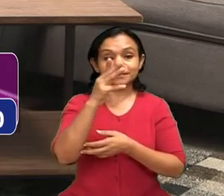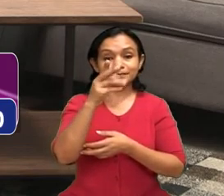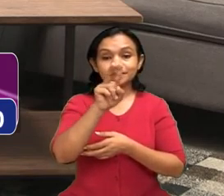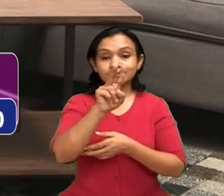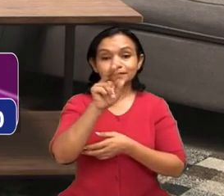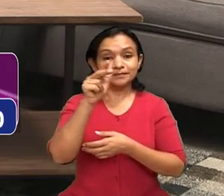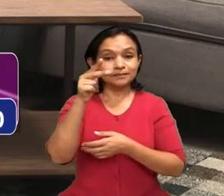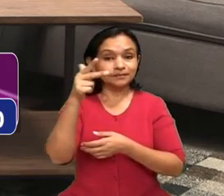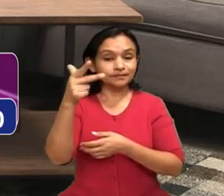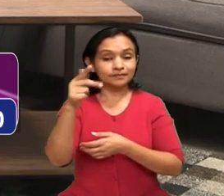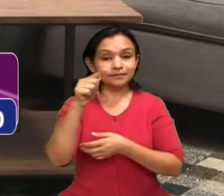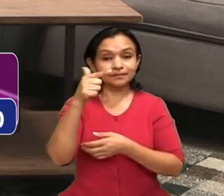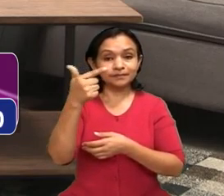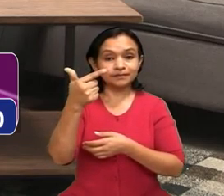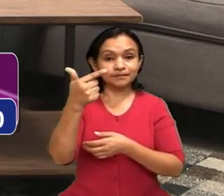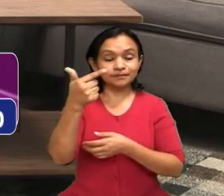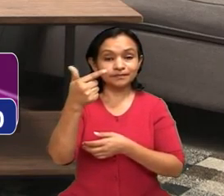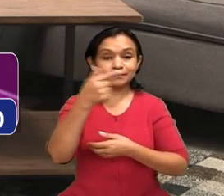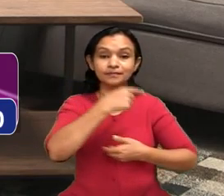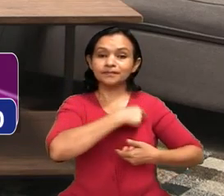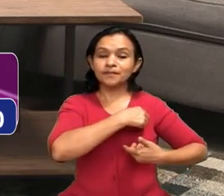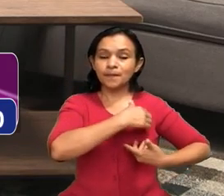1928, el 7 de marzo.